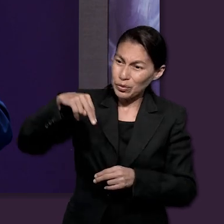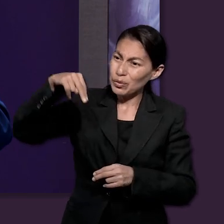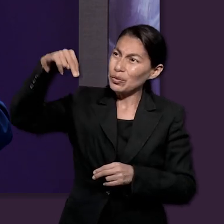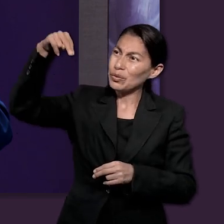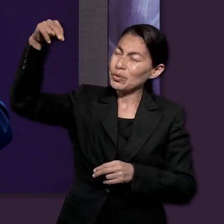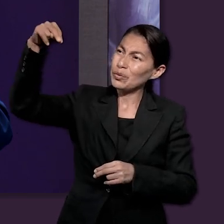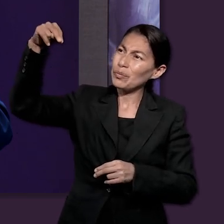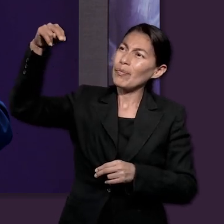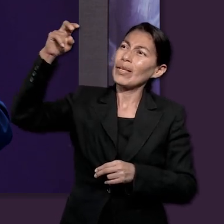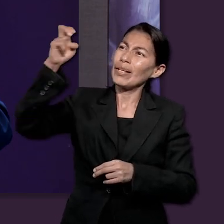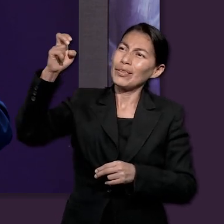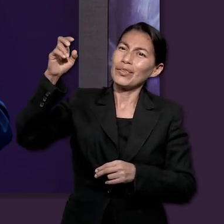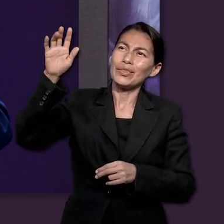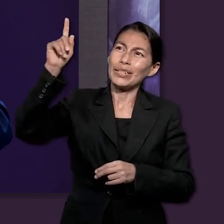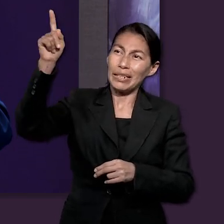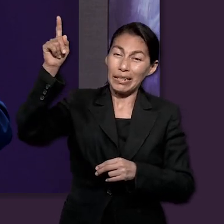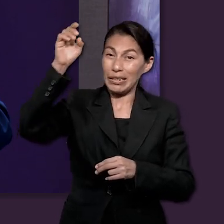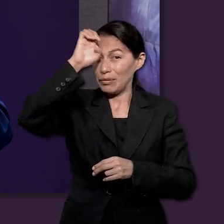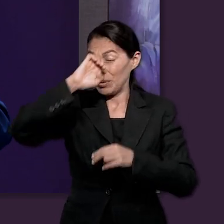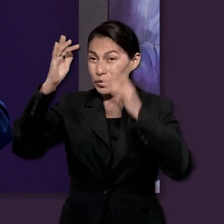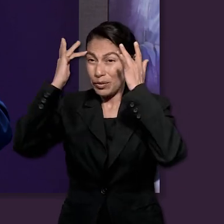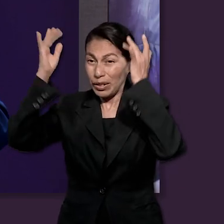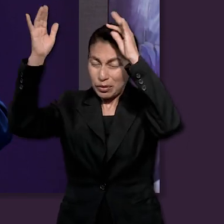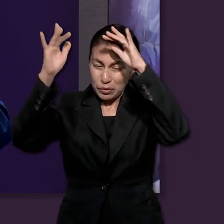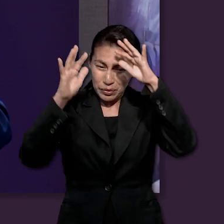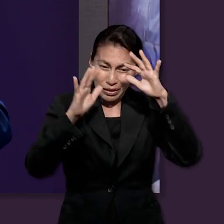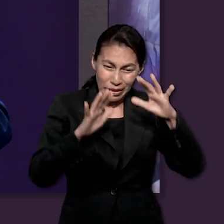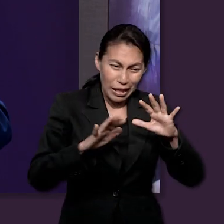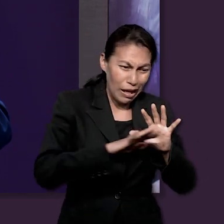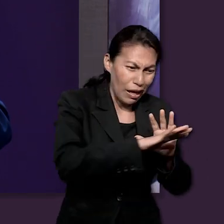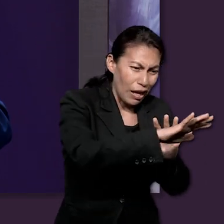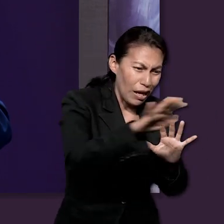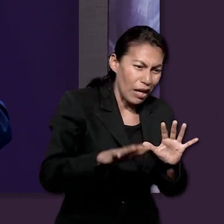de justicia y de juicio. De pecado porque no cree en mí.